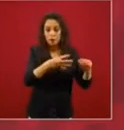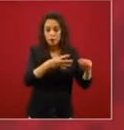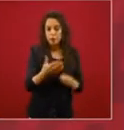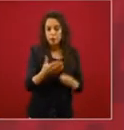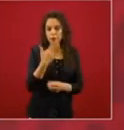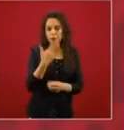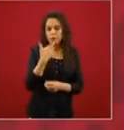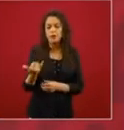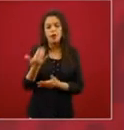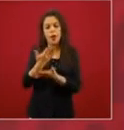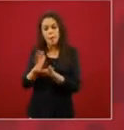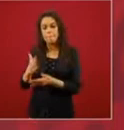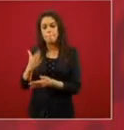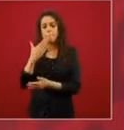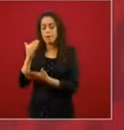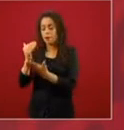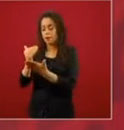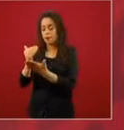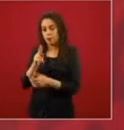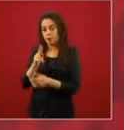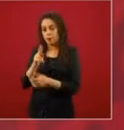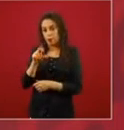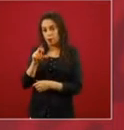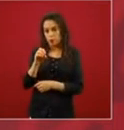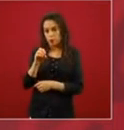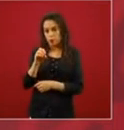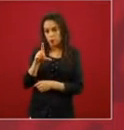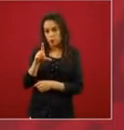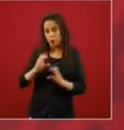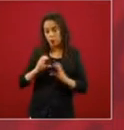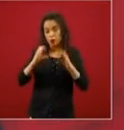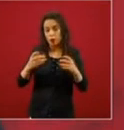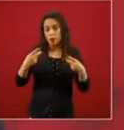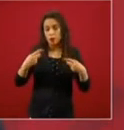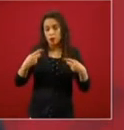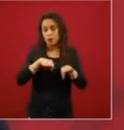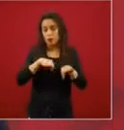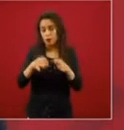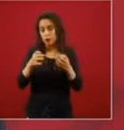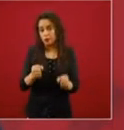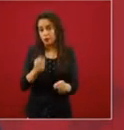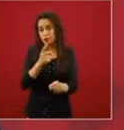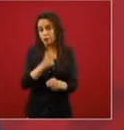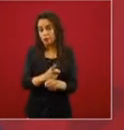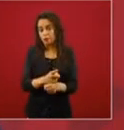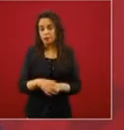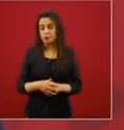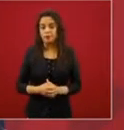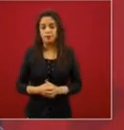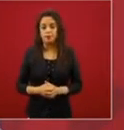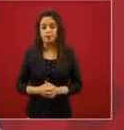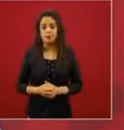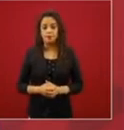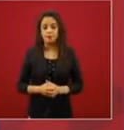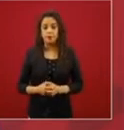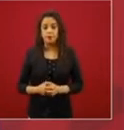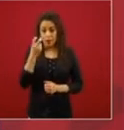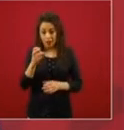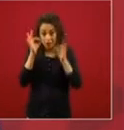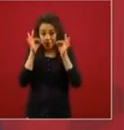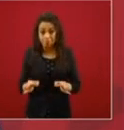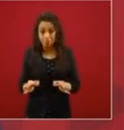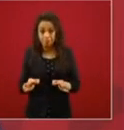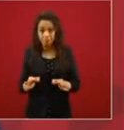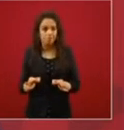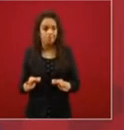establecido muy buenos protocolos para la seguridad de sus trabajadores. Ahora, no sería lo correcto, al contrario,